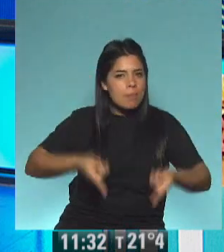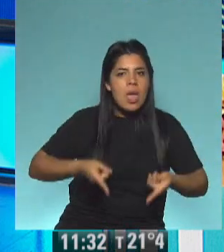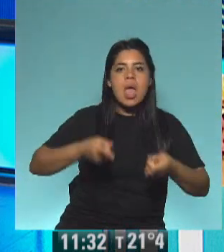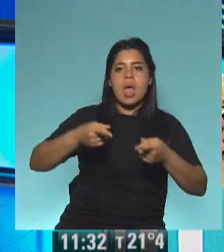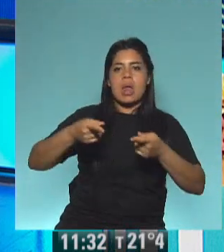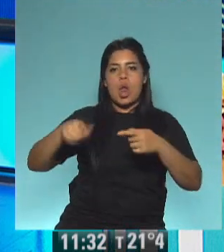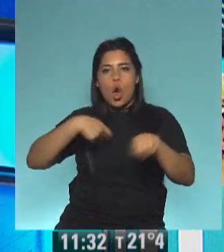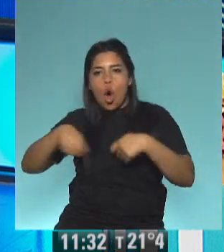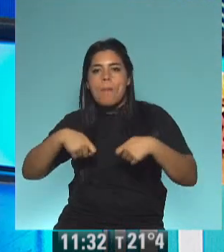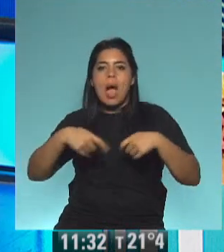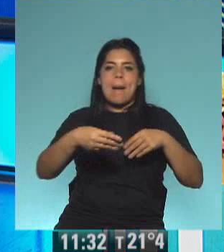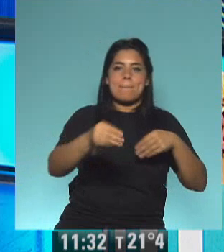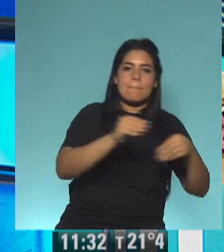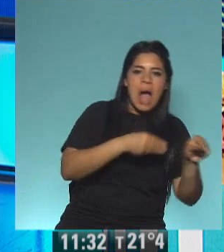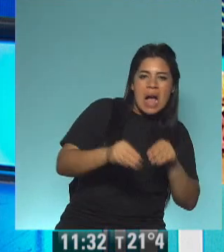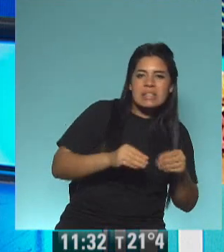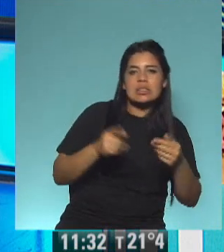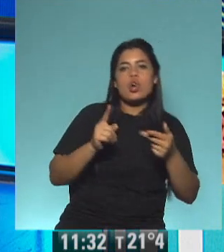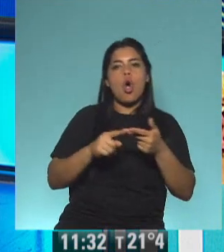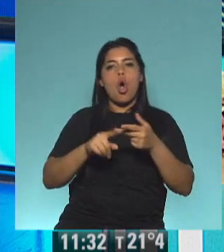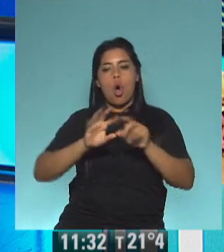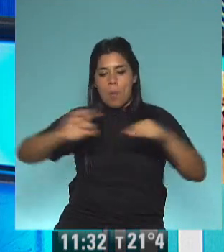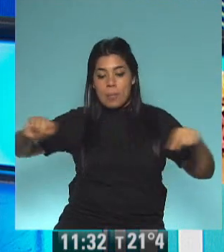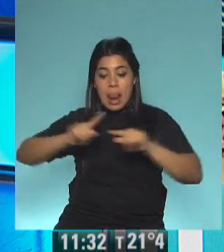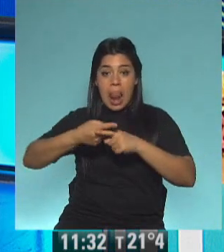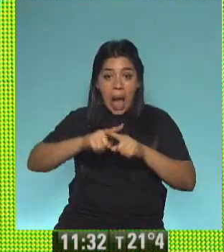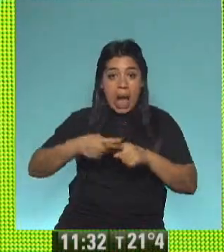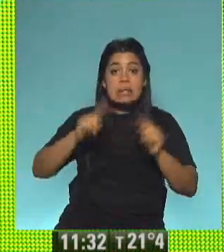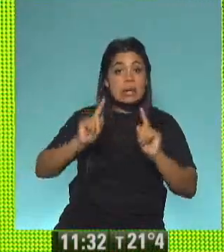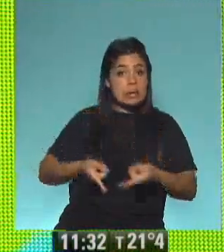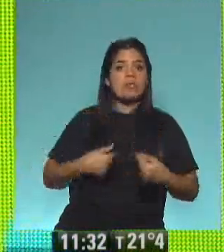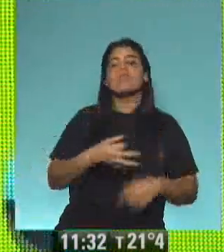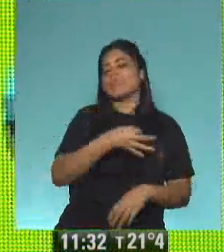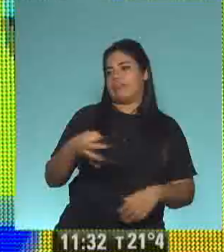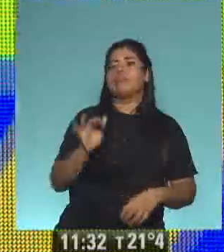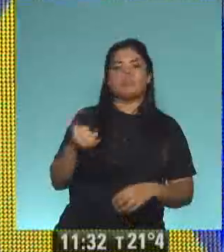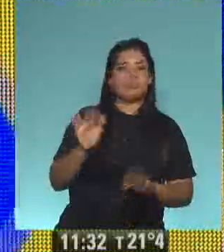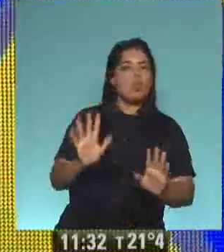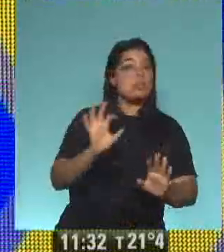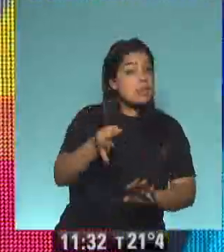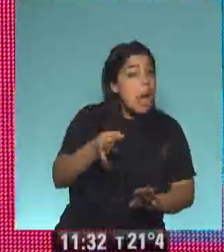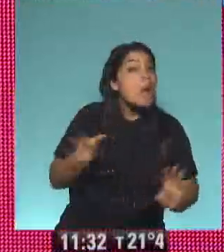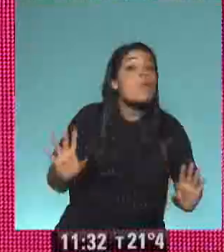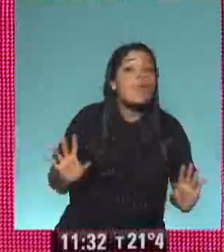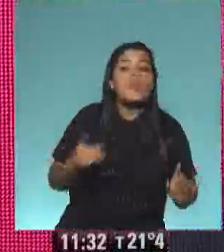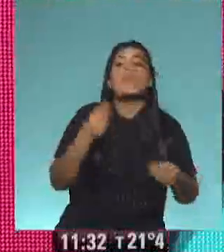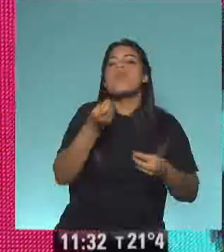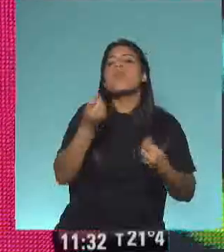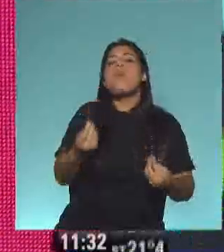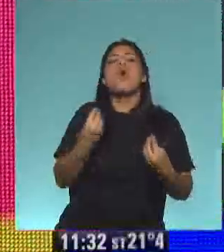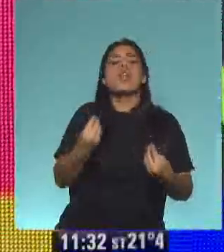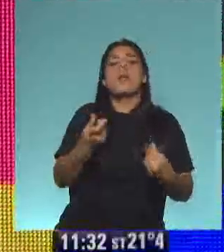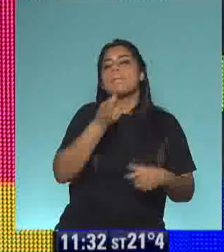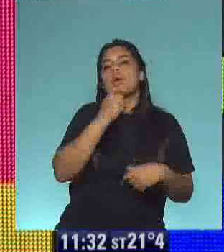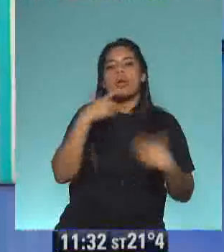goma, el olor a la lana tiene un olor. Exactamente, los pero ¿saben por qué? ¿Por qué pasa que, por ejemplo,